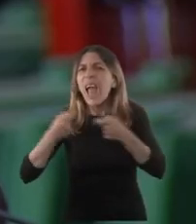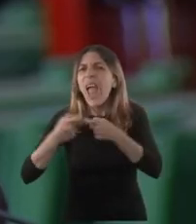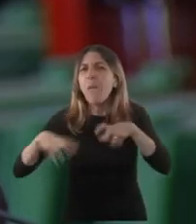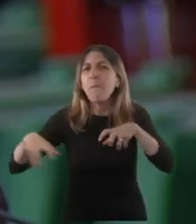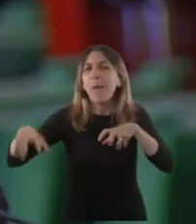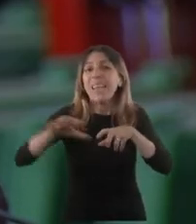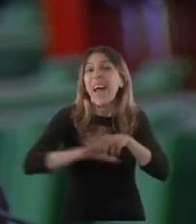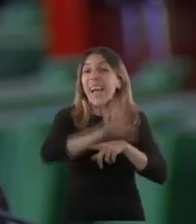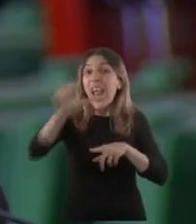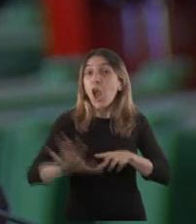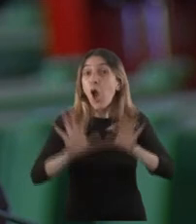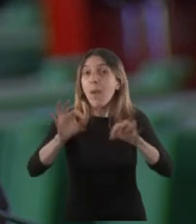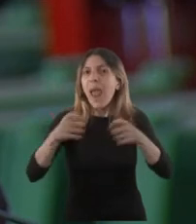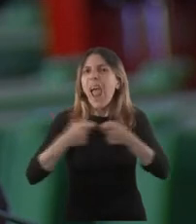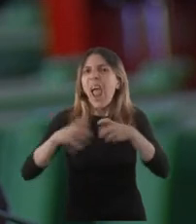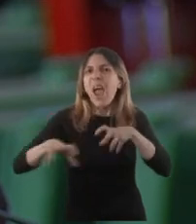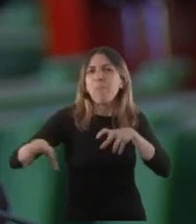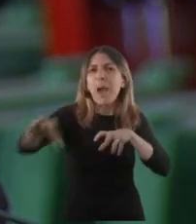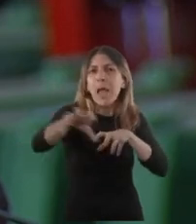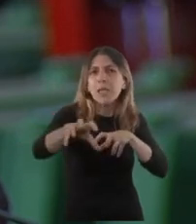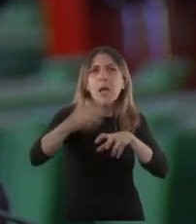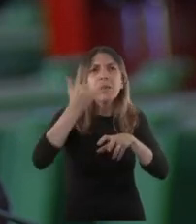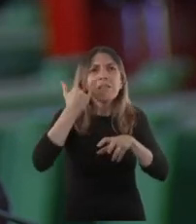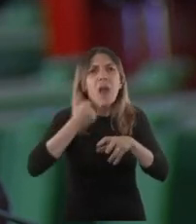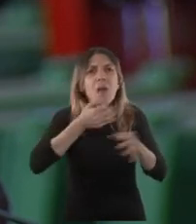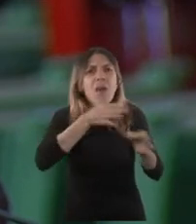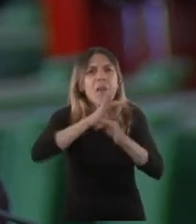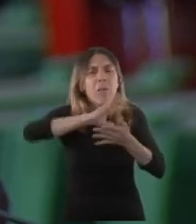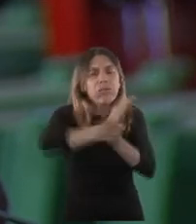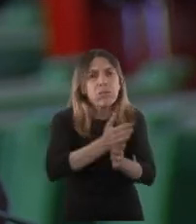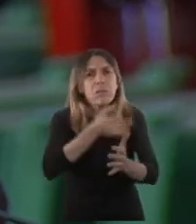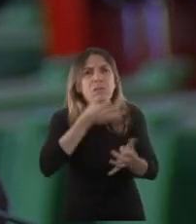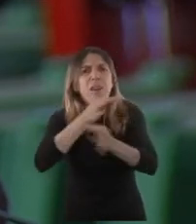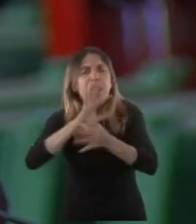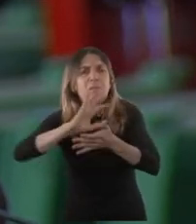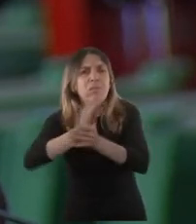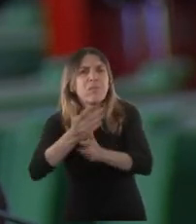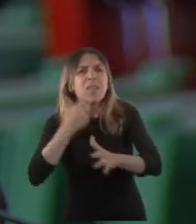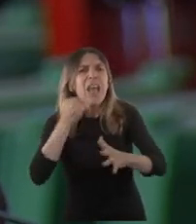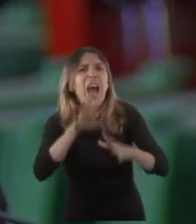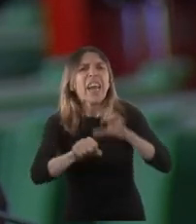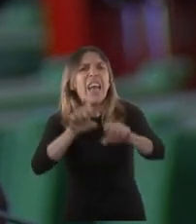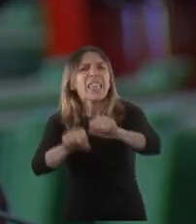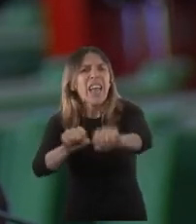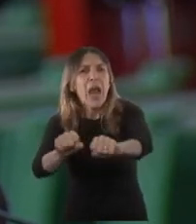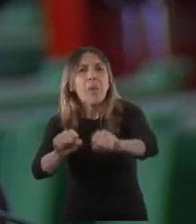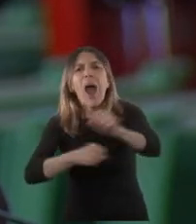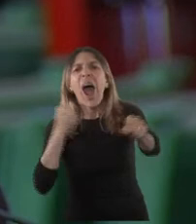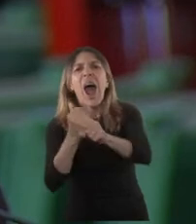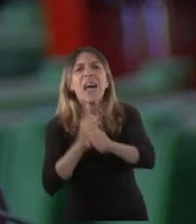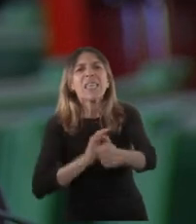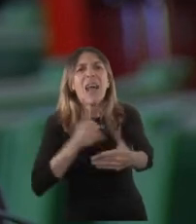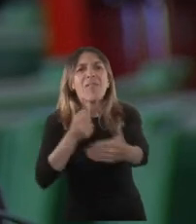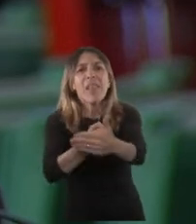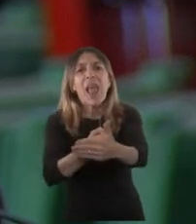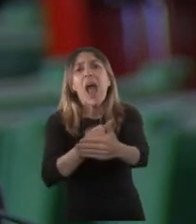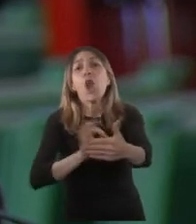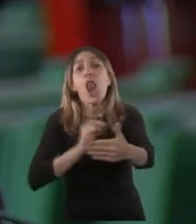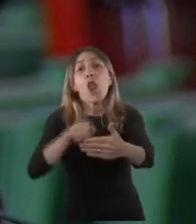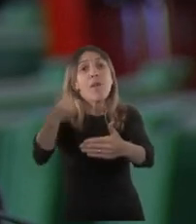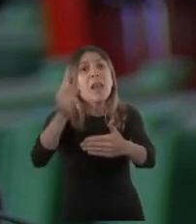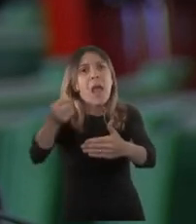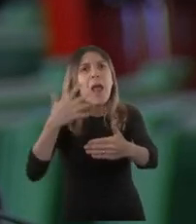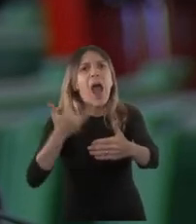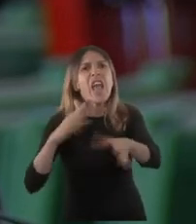región tenemos todo vendido hasta fin de año, quizás el próximo año también. Y ahora